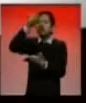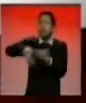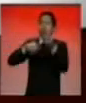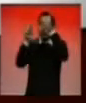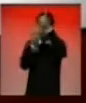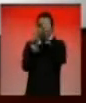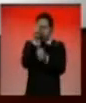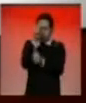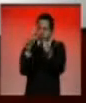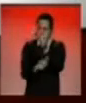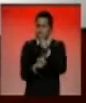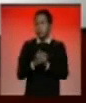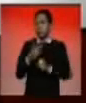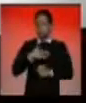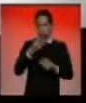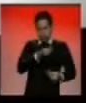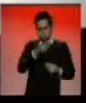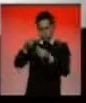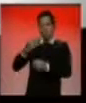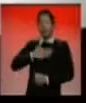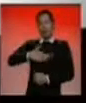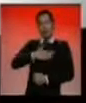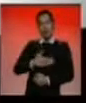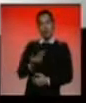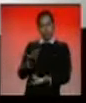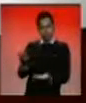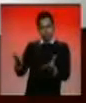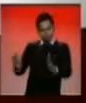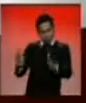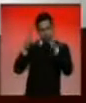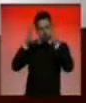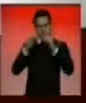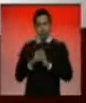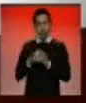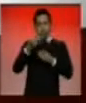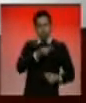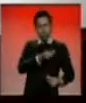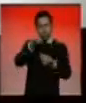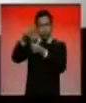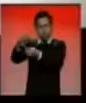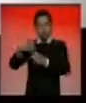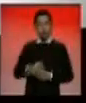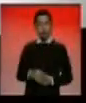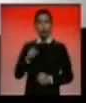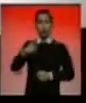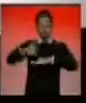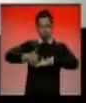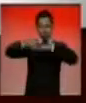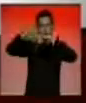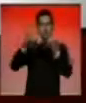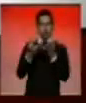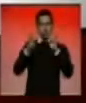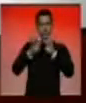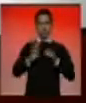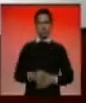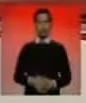consideración distinguida, atentamente, doctor Andrés Páez Benalcázar, diputado por Pichincha, Izquierda Democrática.